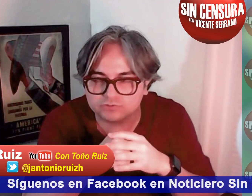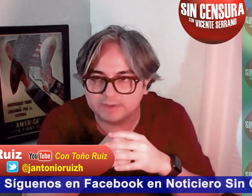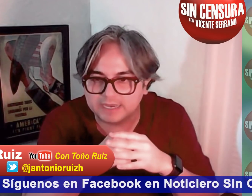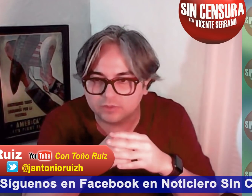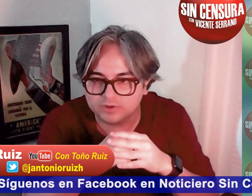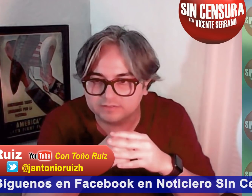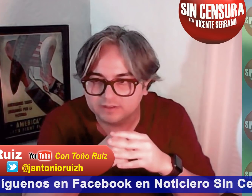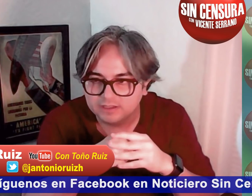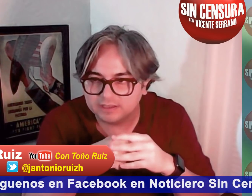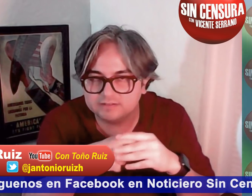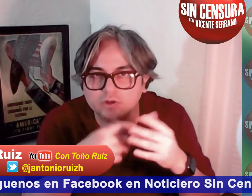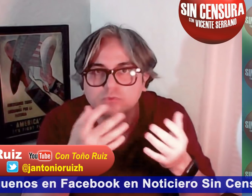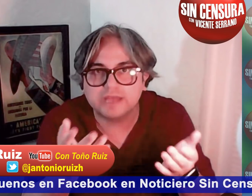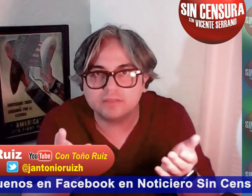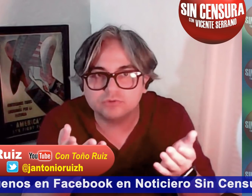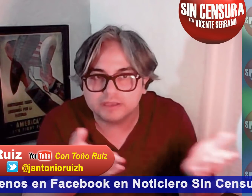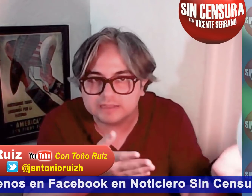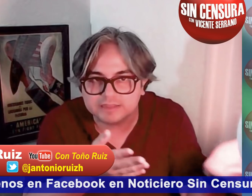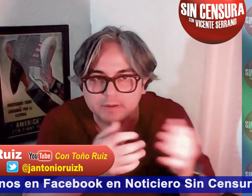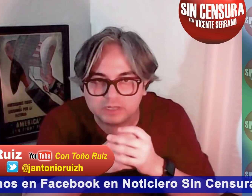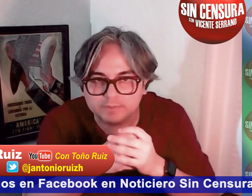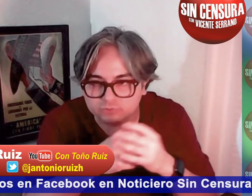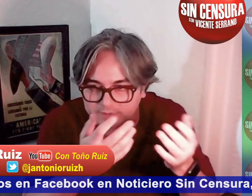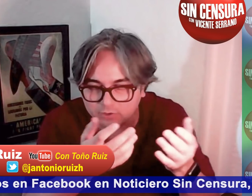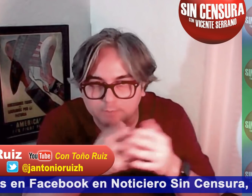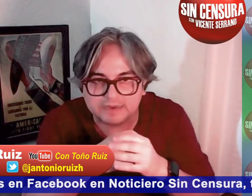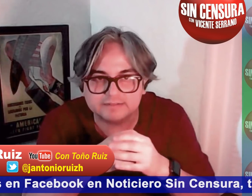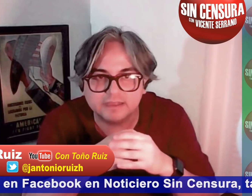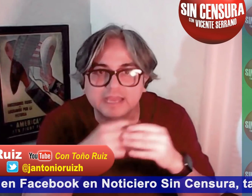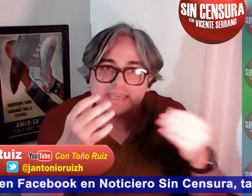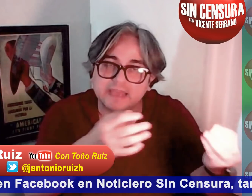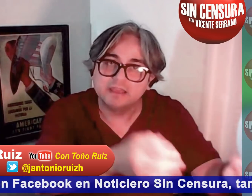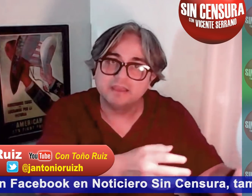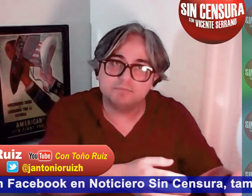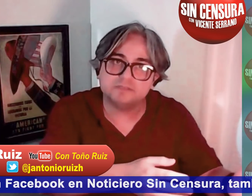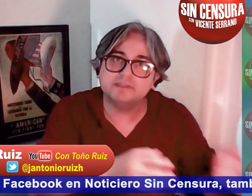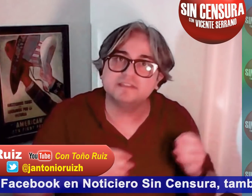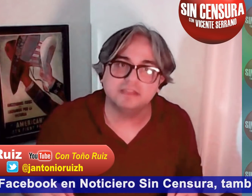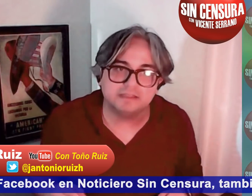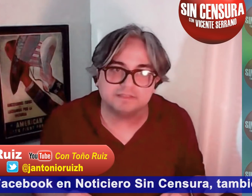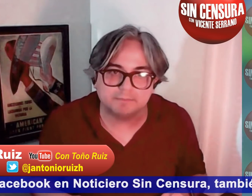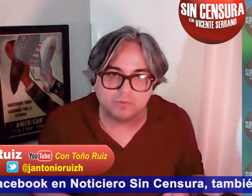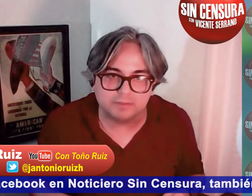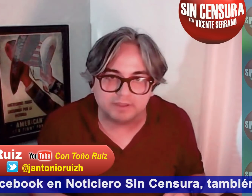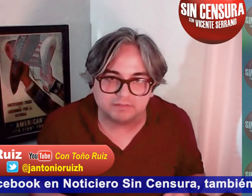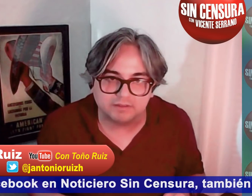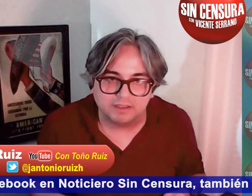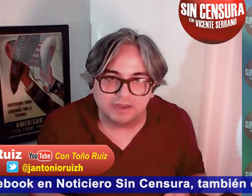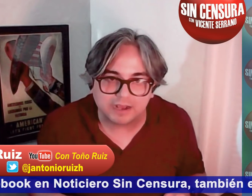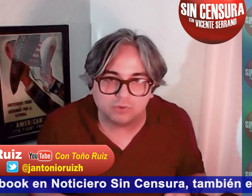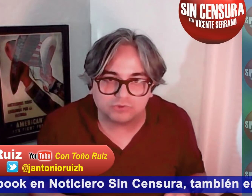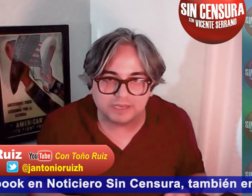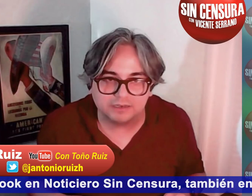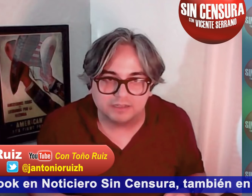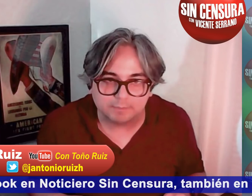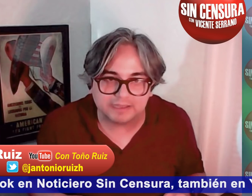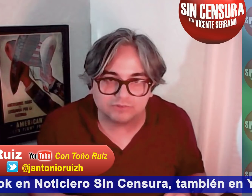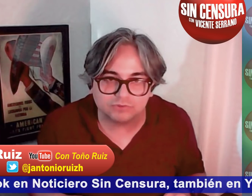de los trabajadores que han sido abusados ahí en Tamaulipas, gobierno panista. Ella misma es detenida en Tamaulipas, la